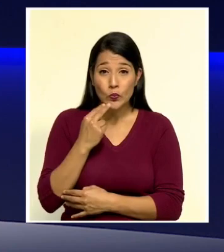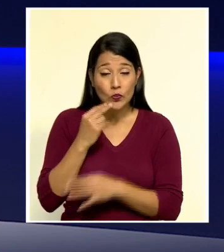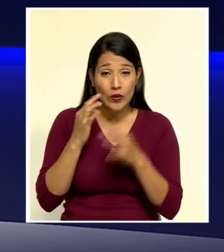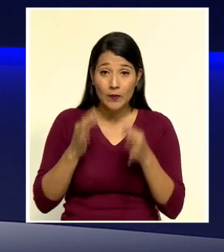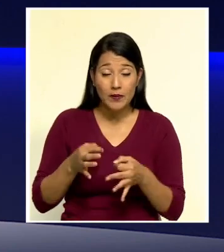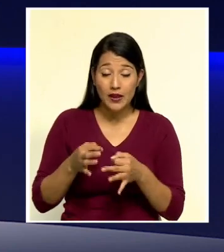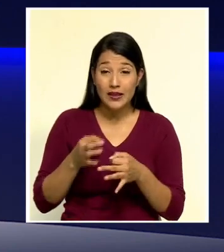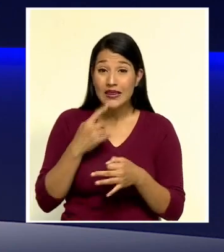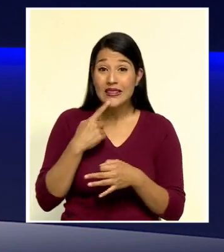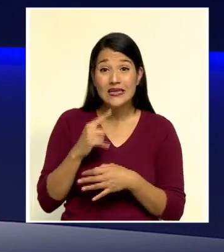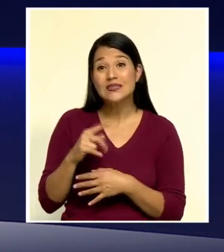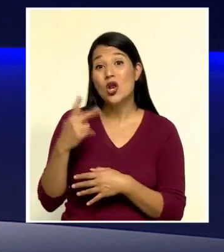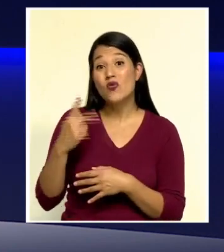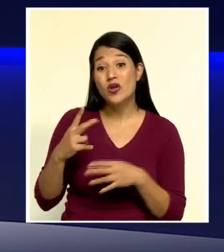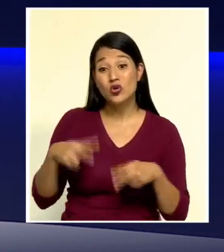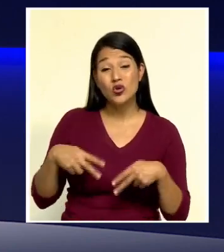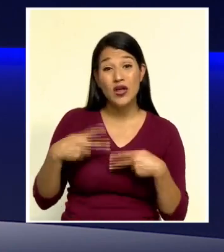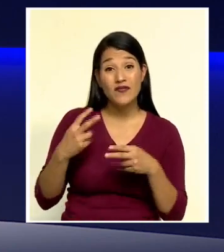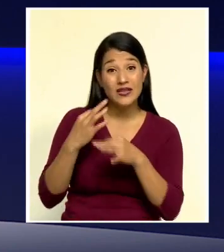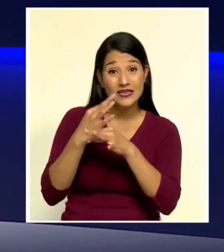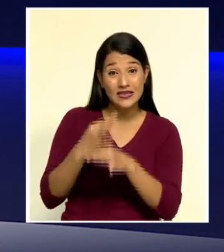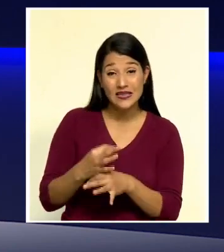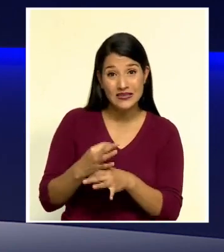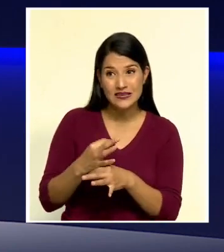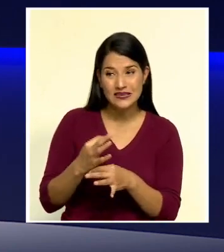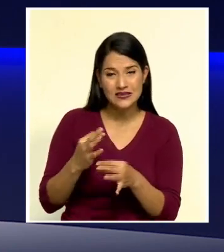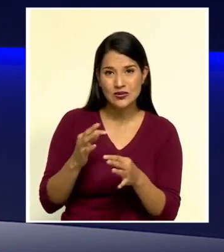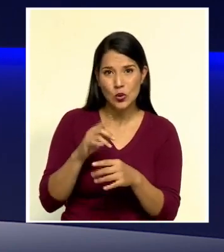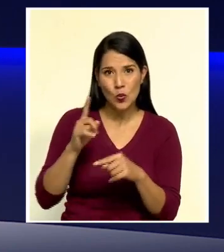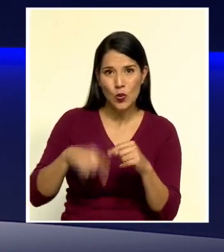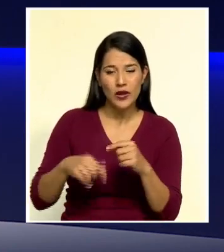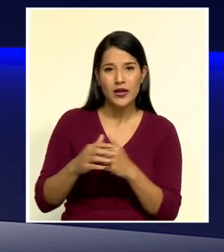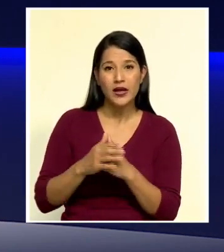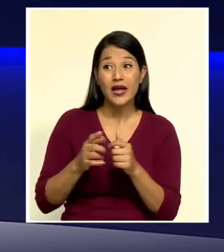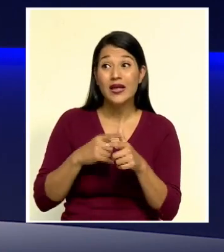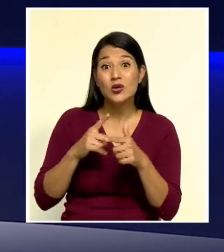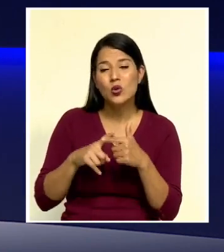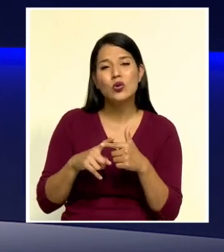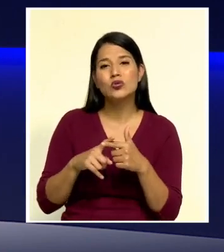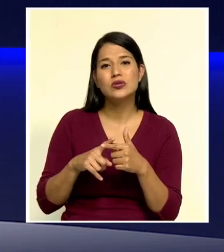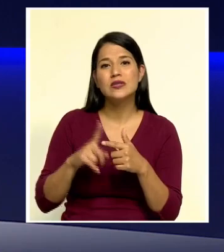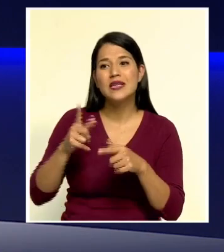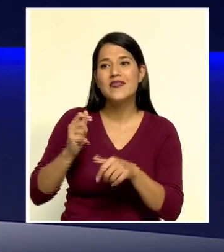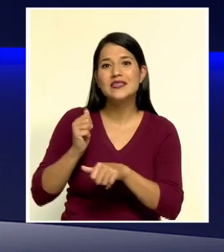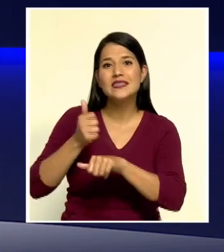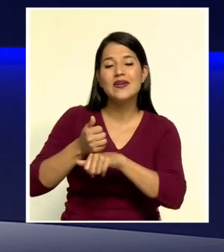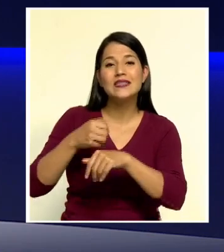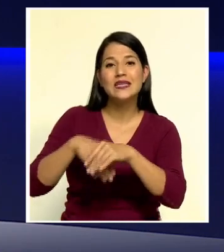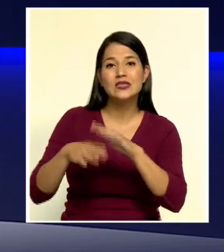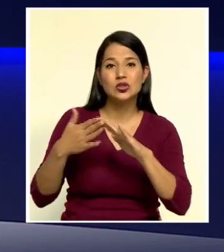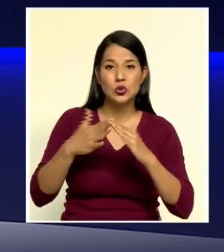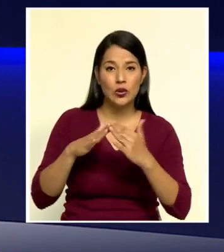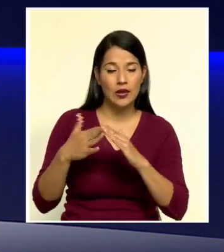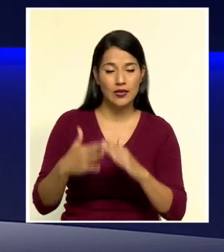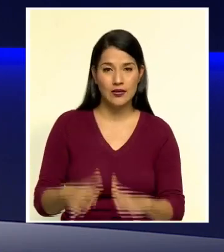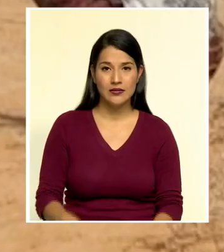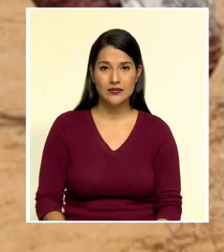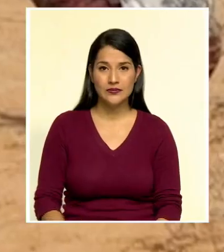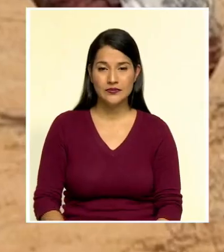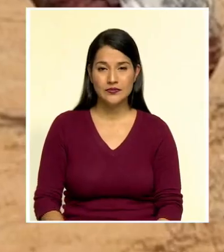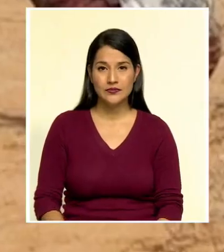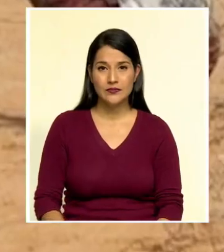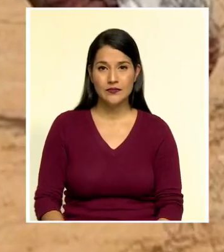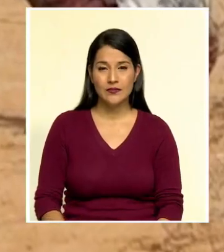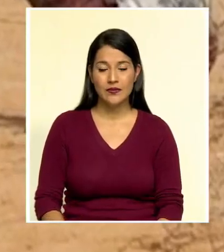vida tradicionales están destruidos, obligando a los pastores nómadas a establecerse en las ciudades.